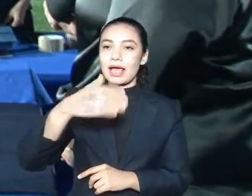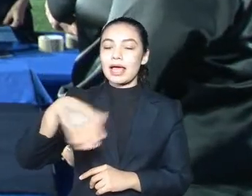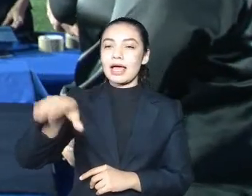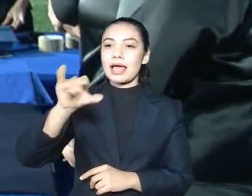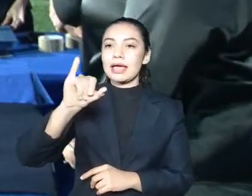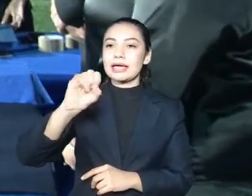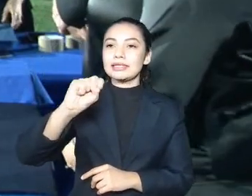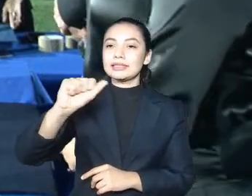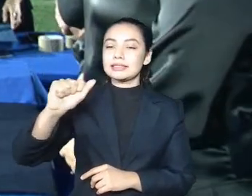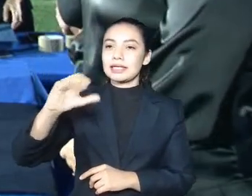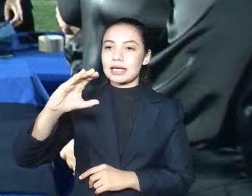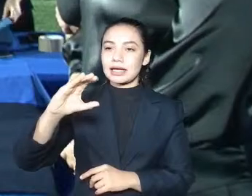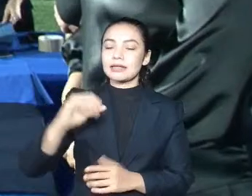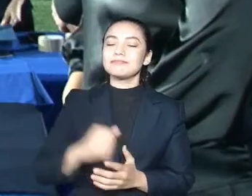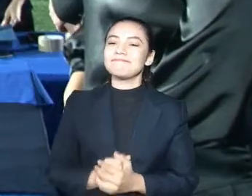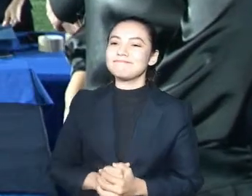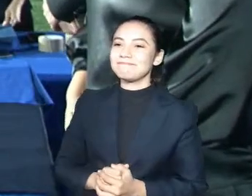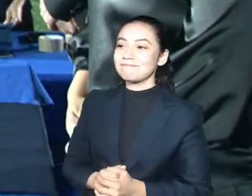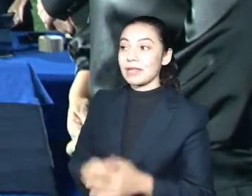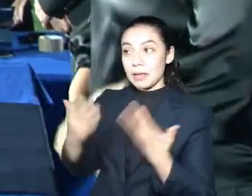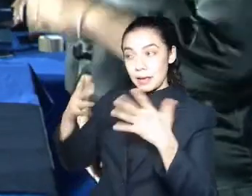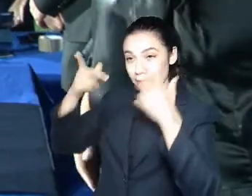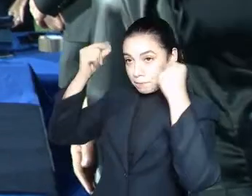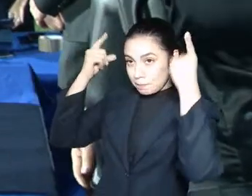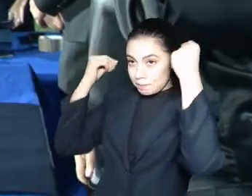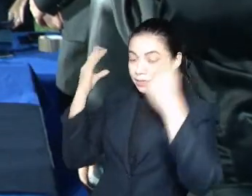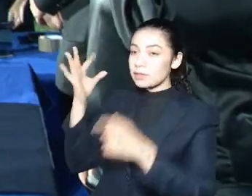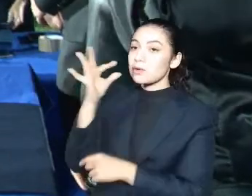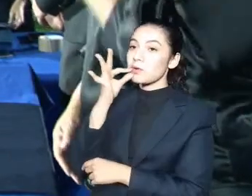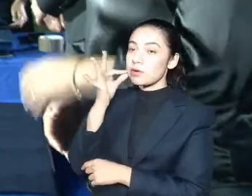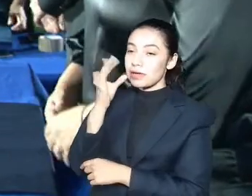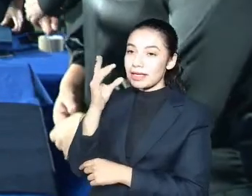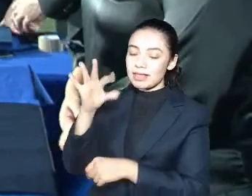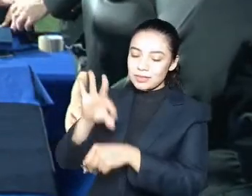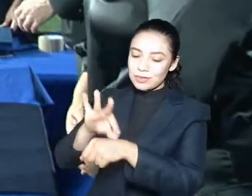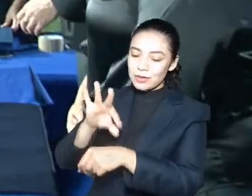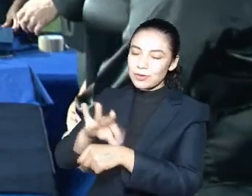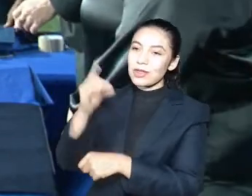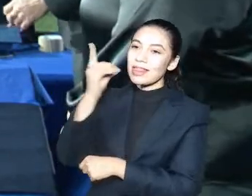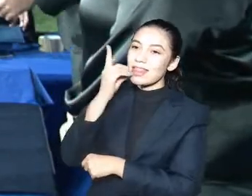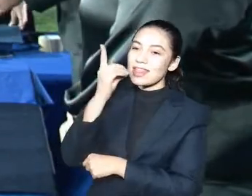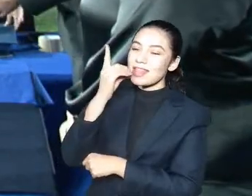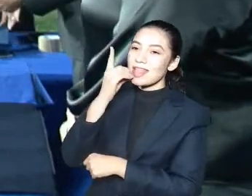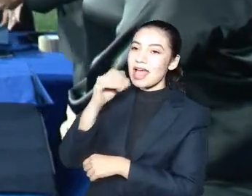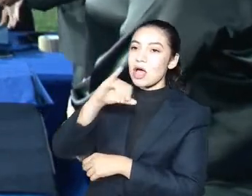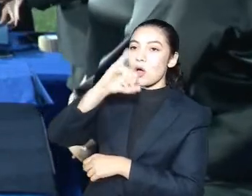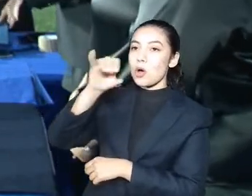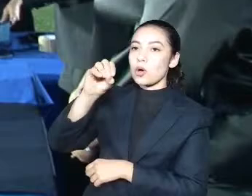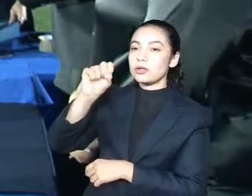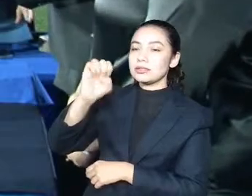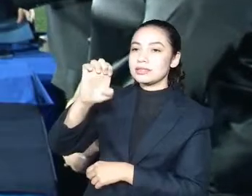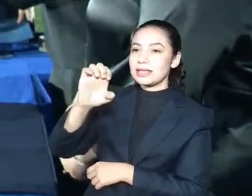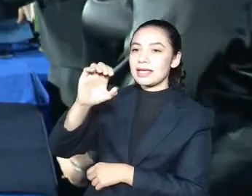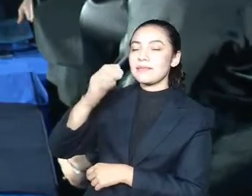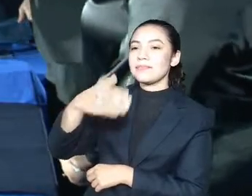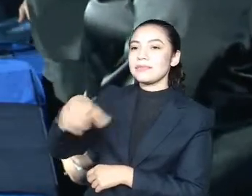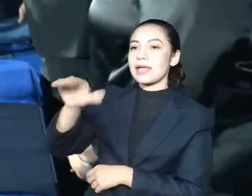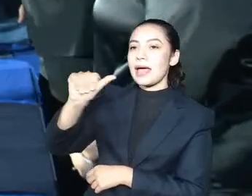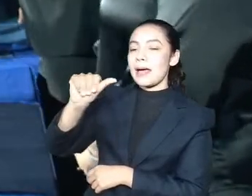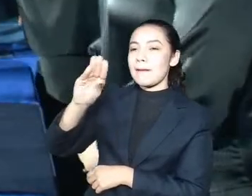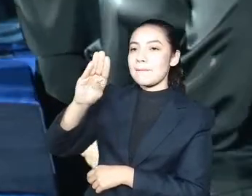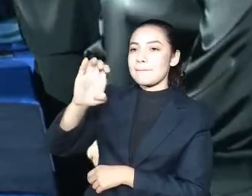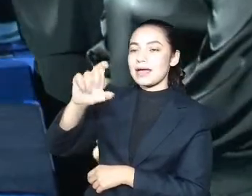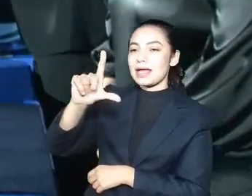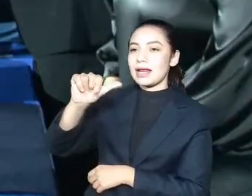Egresado de la licenciatura en odontología, felicitamos a José Abelardo Suárez López. También del programa de licenciatura en física recibe